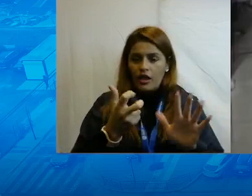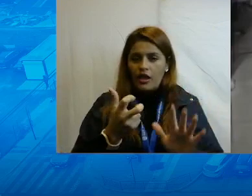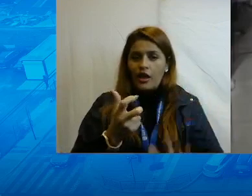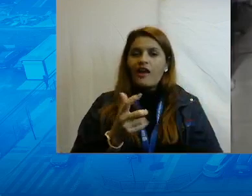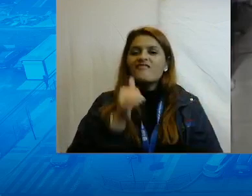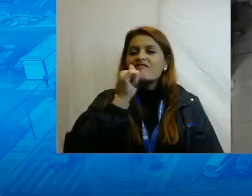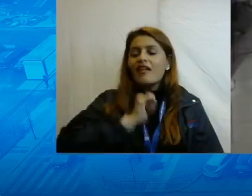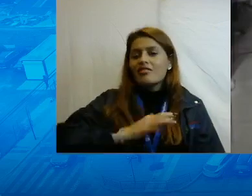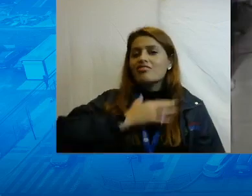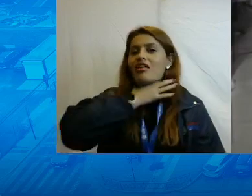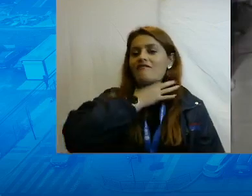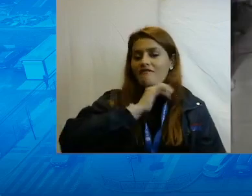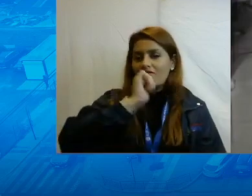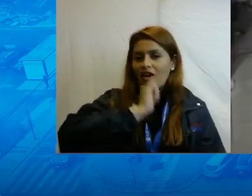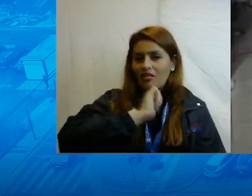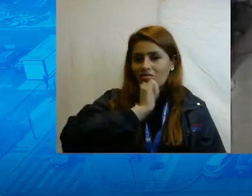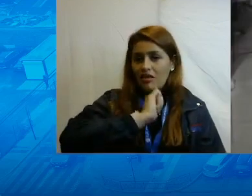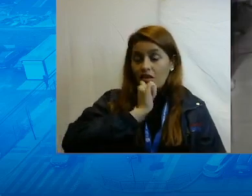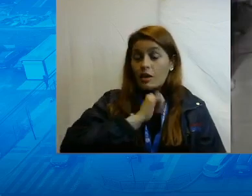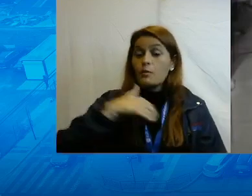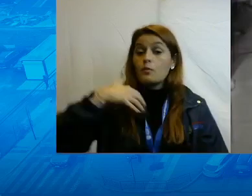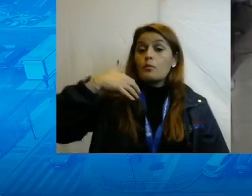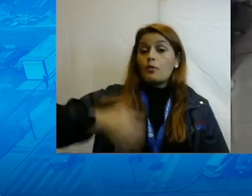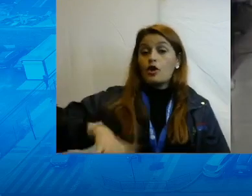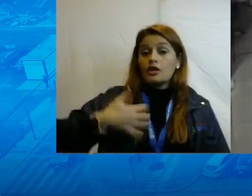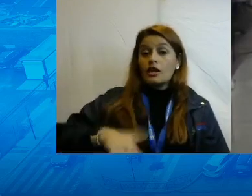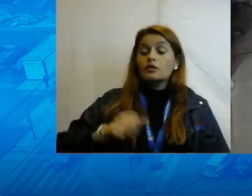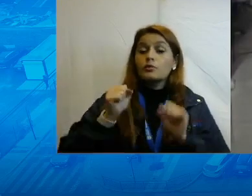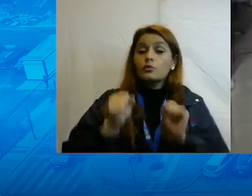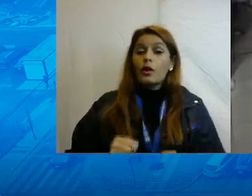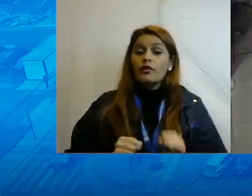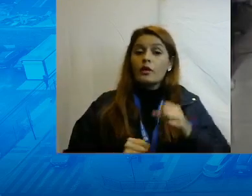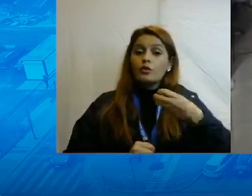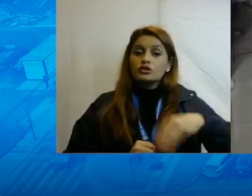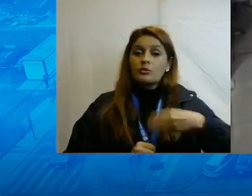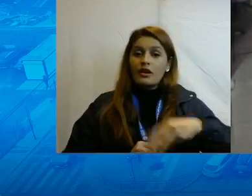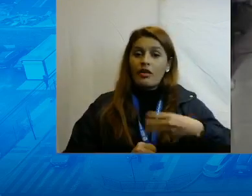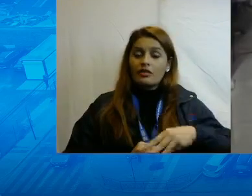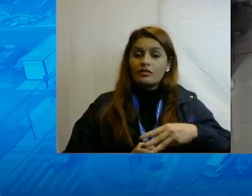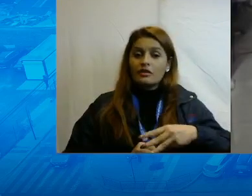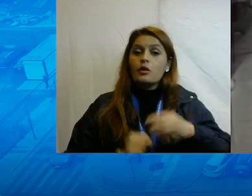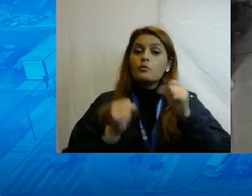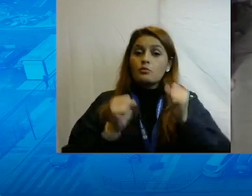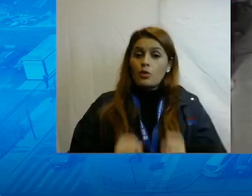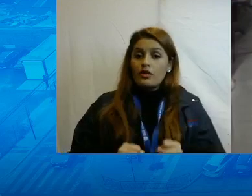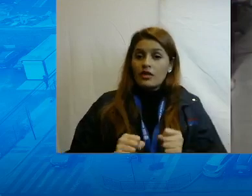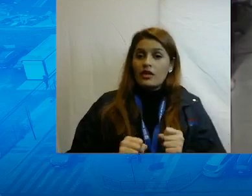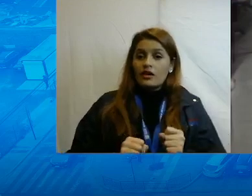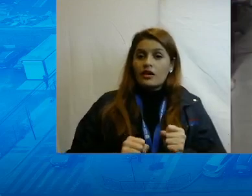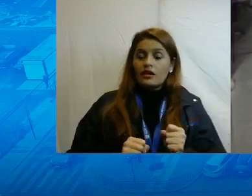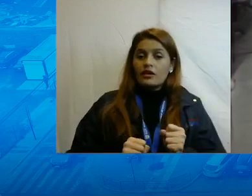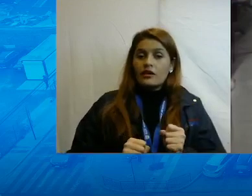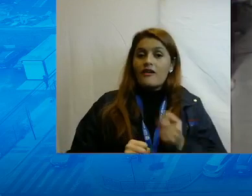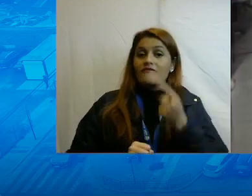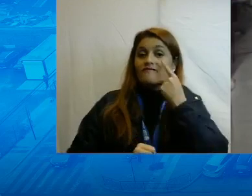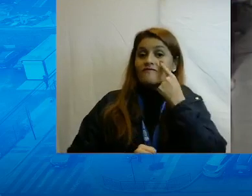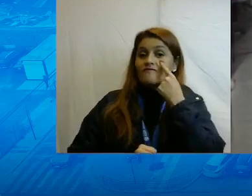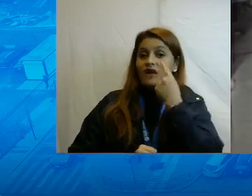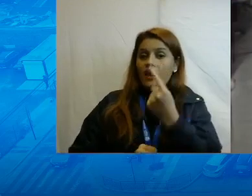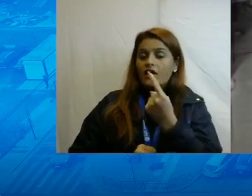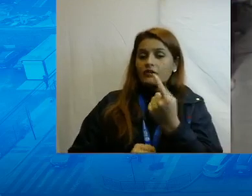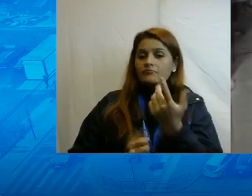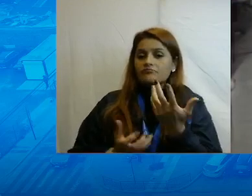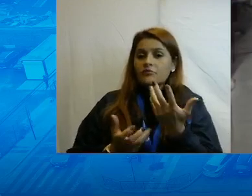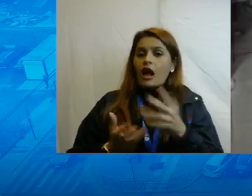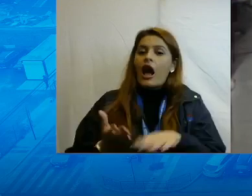debe. Sería importante que como municipio podamos ver, en un momento